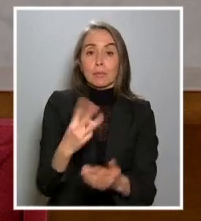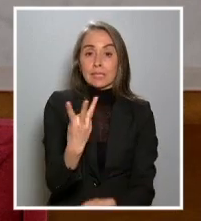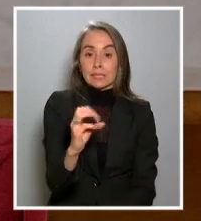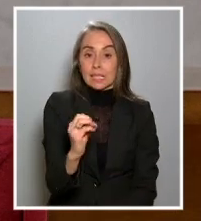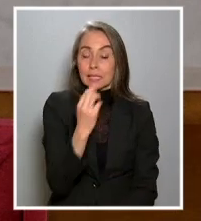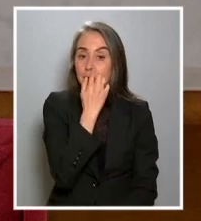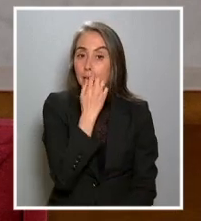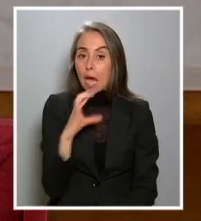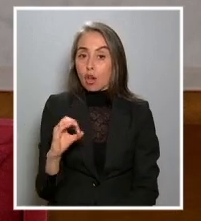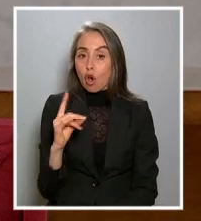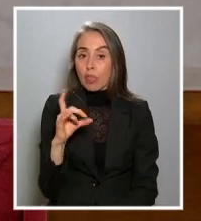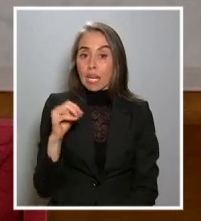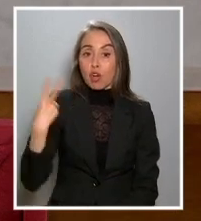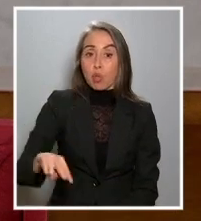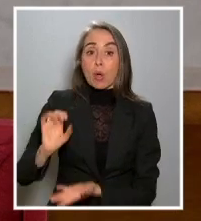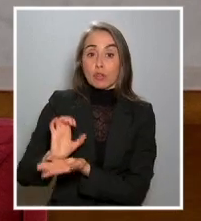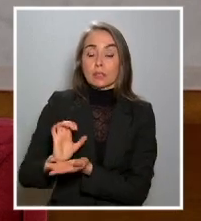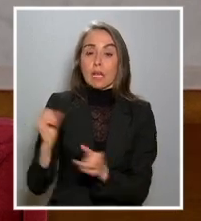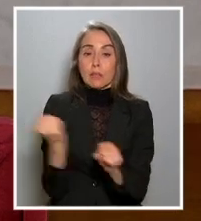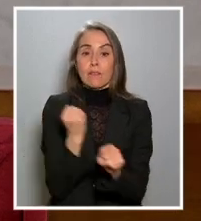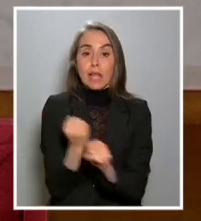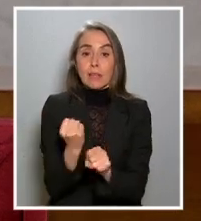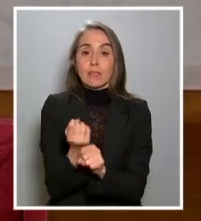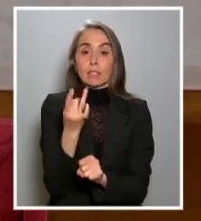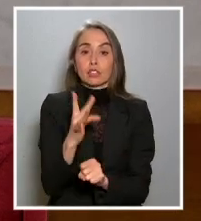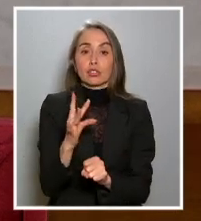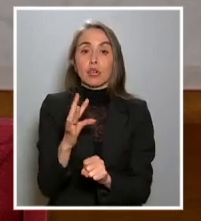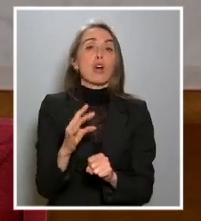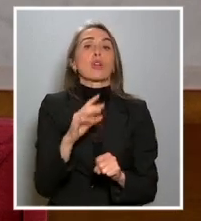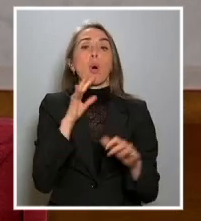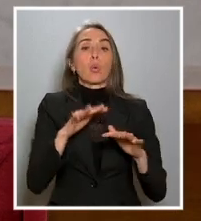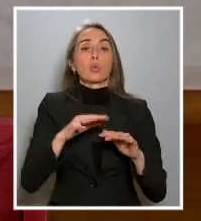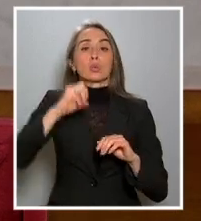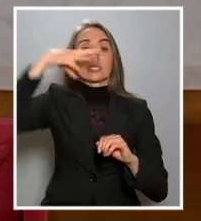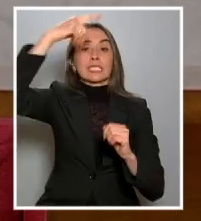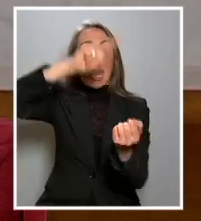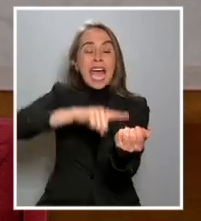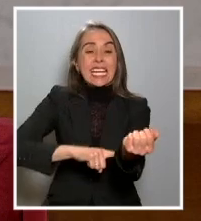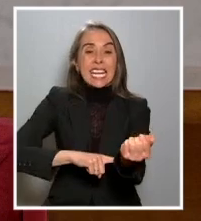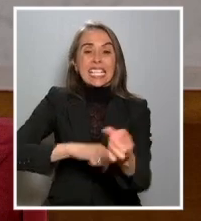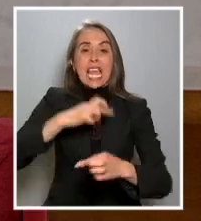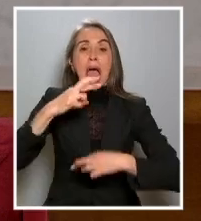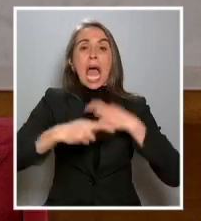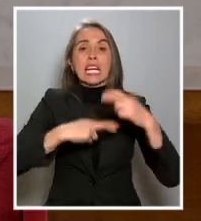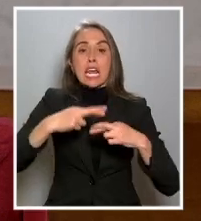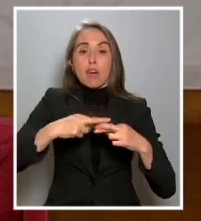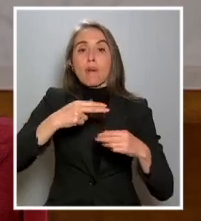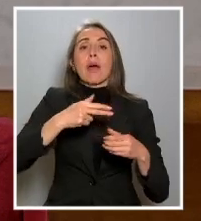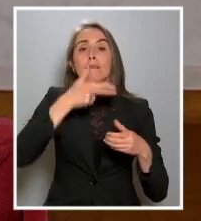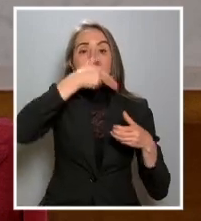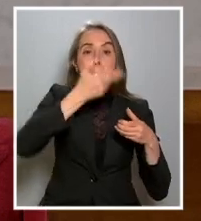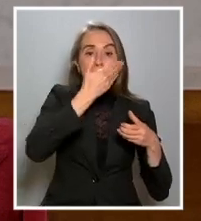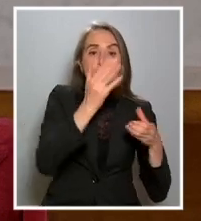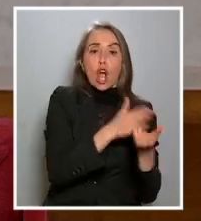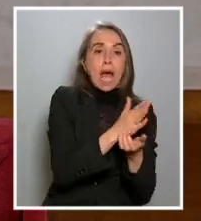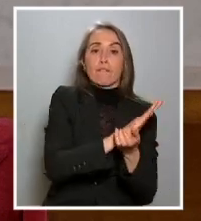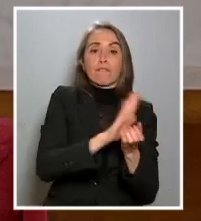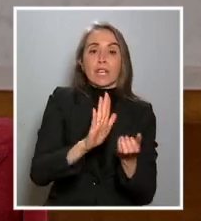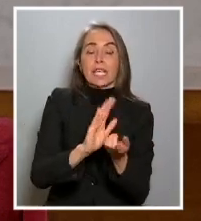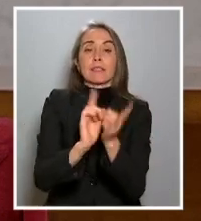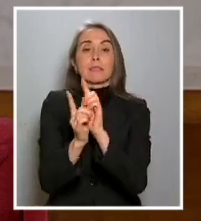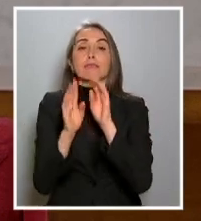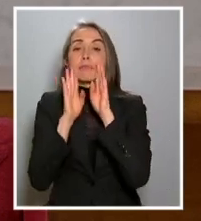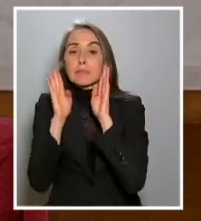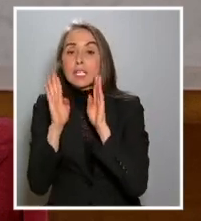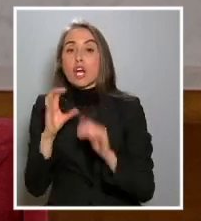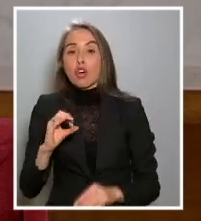la estatal trabajará solo con energías renovables y Codelco seguirá siendo una empresa que